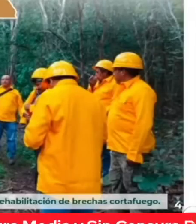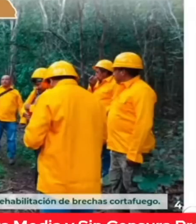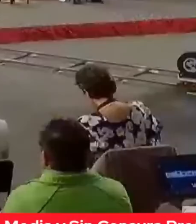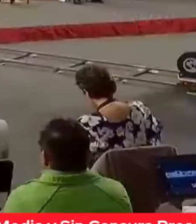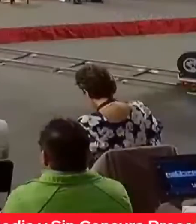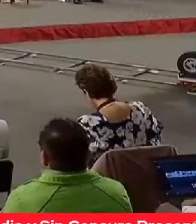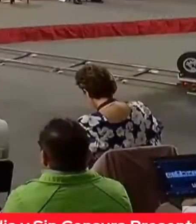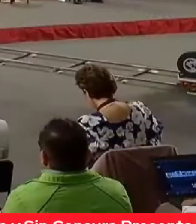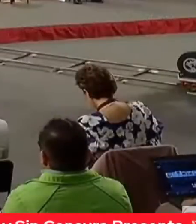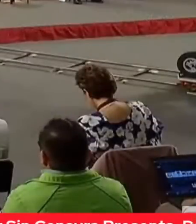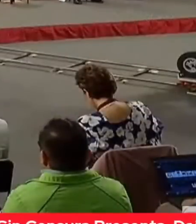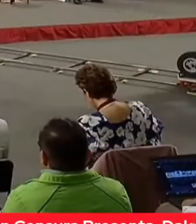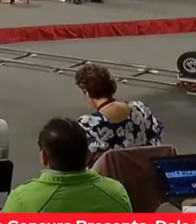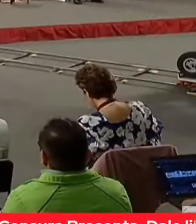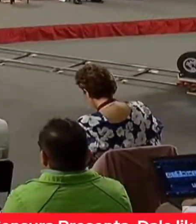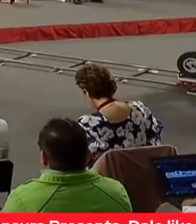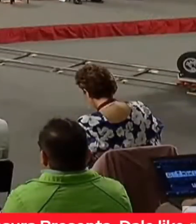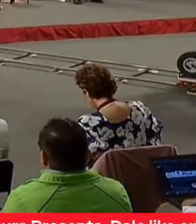cuanto.